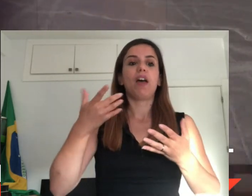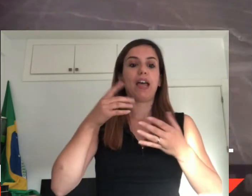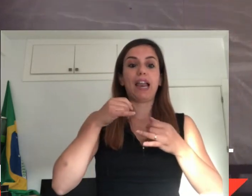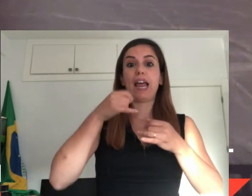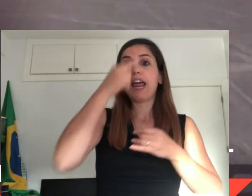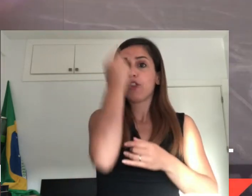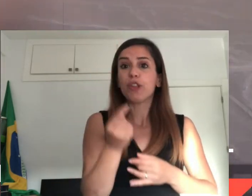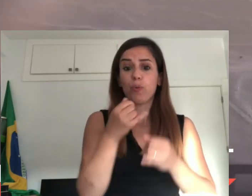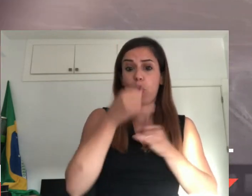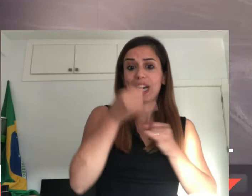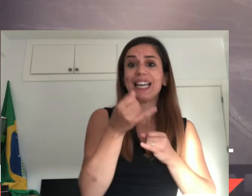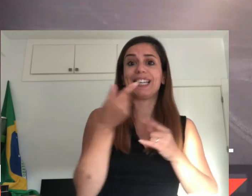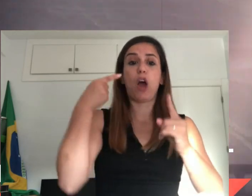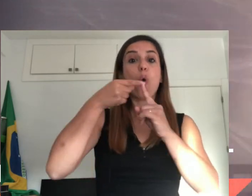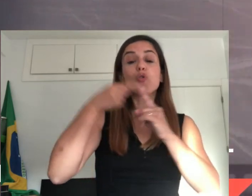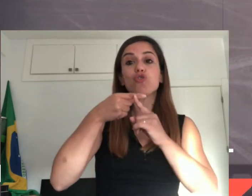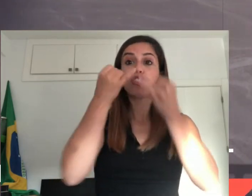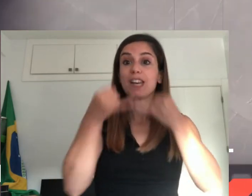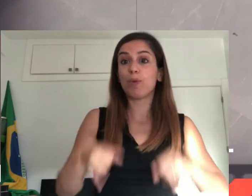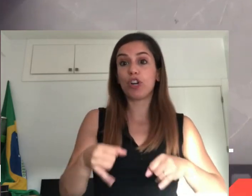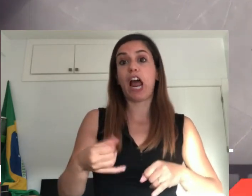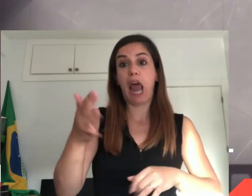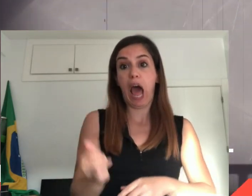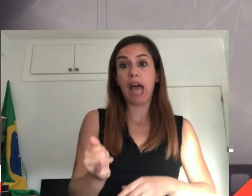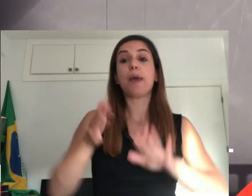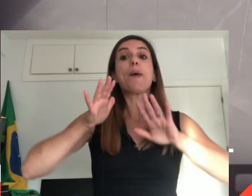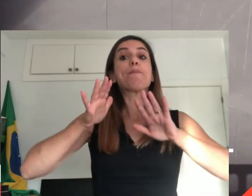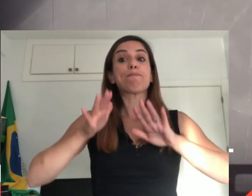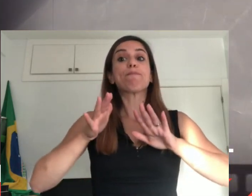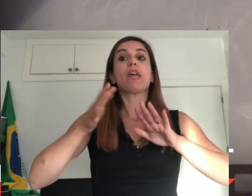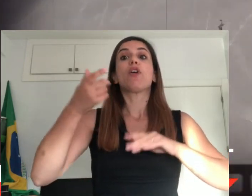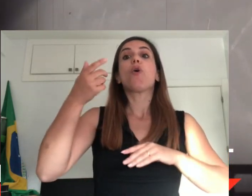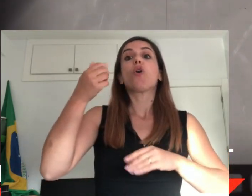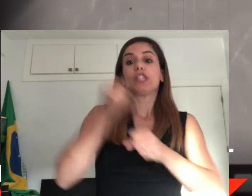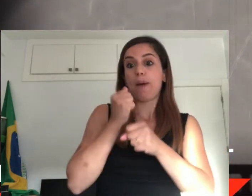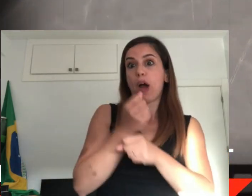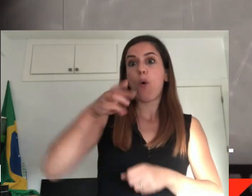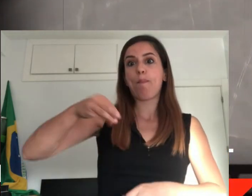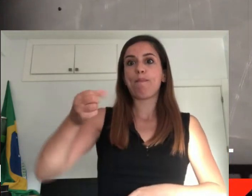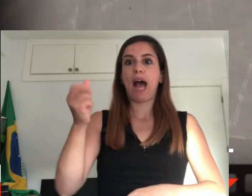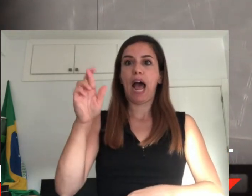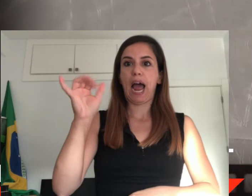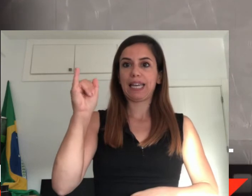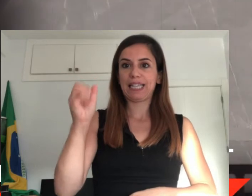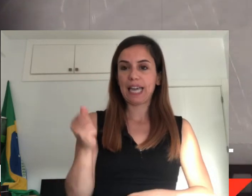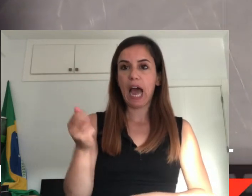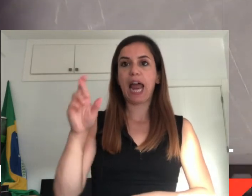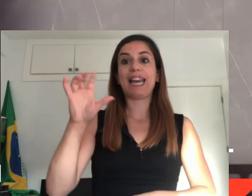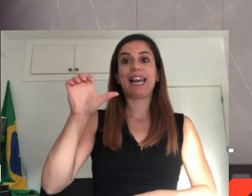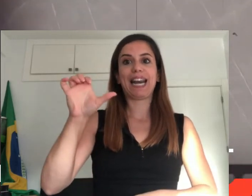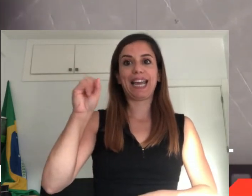ceremonial. Luego, valora el trabajo que hizo María Reche, pero sin duda